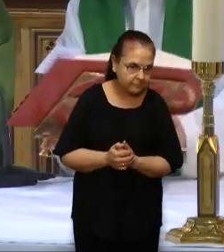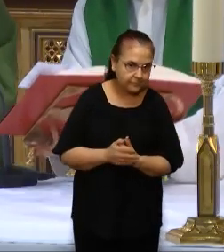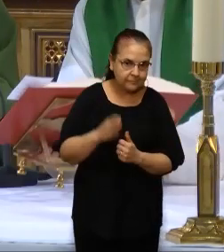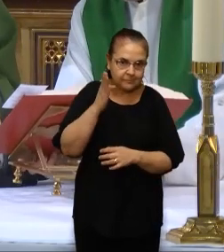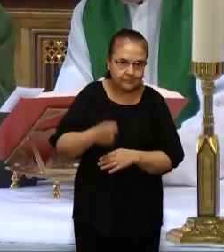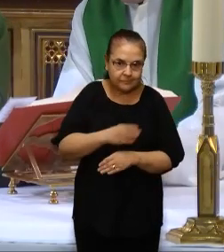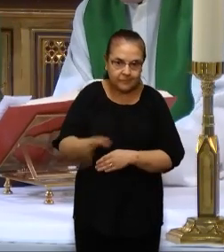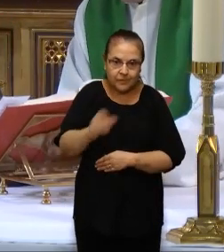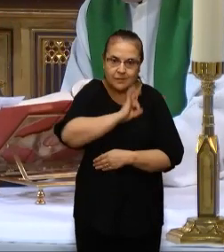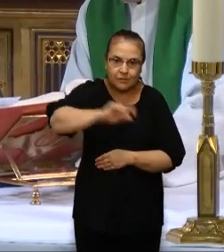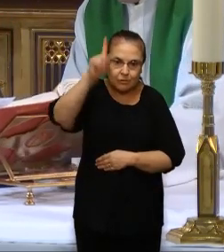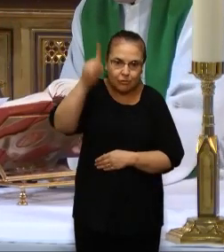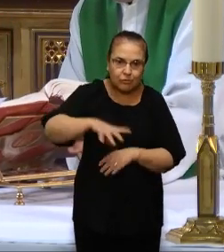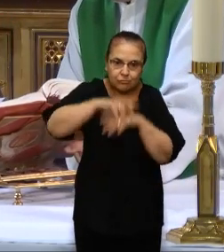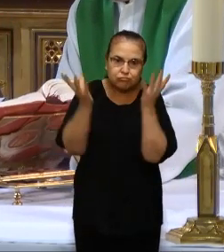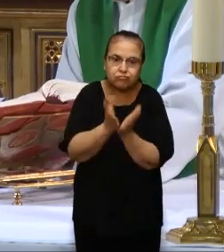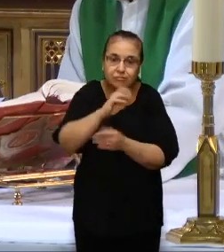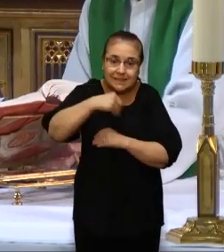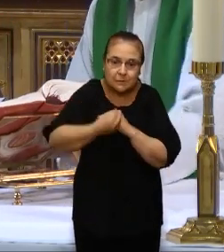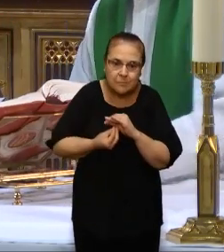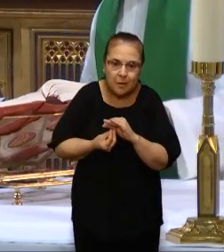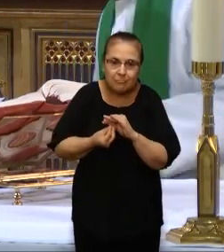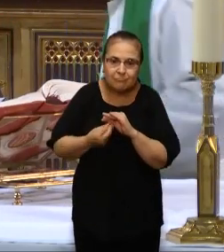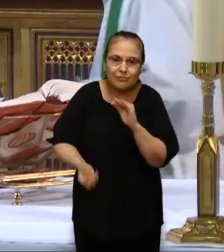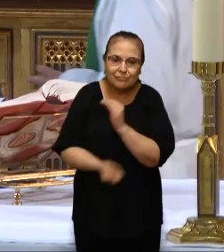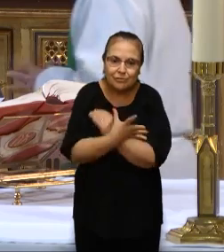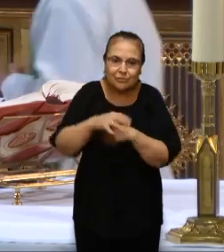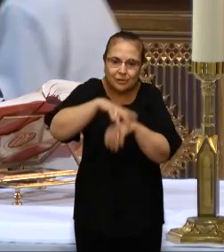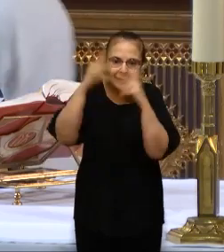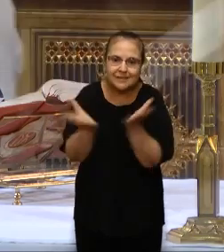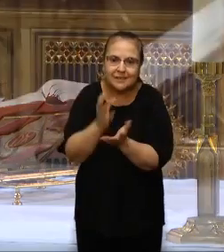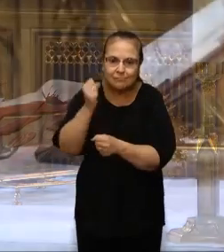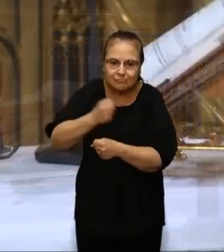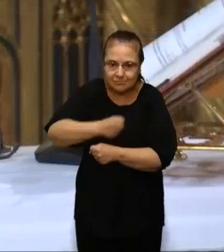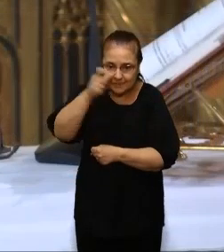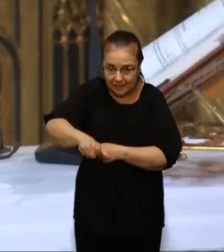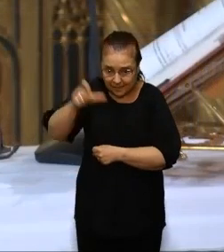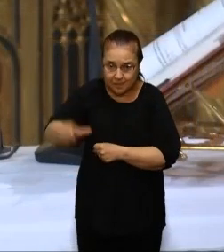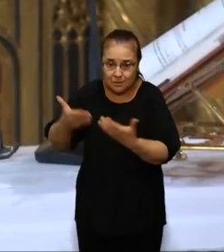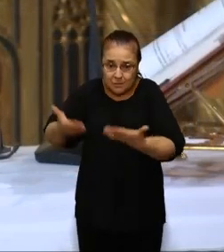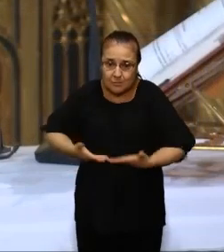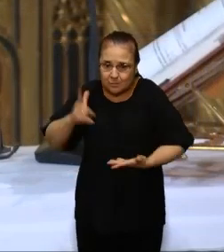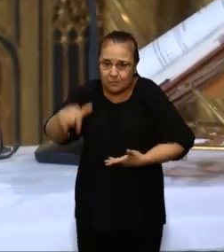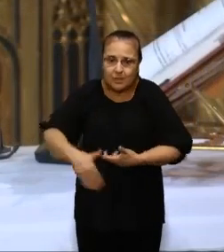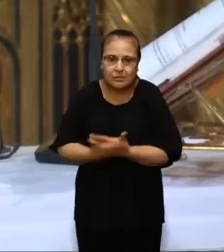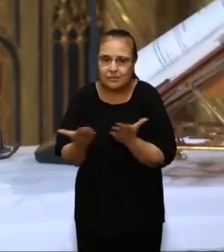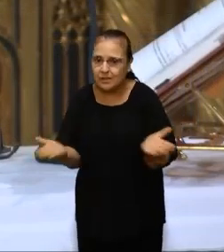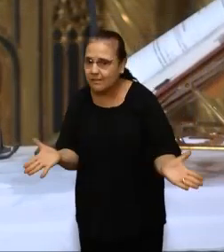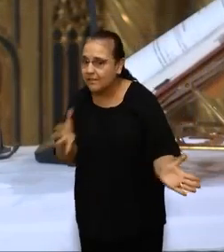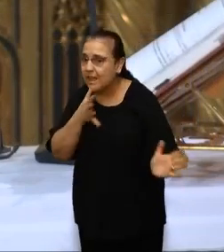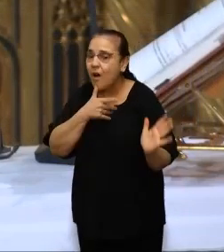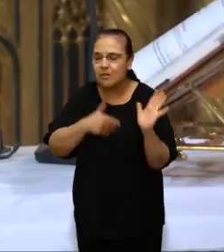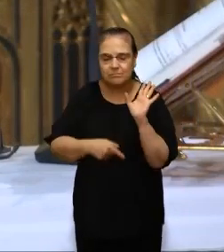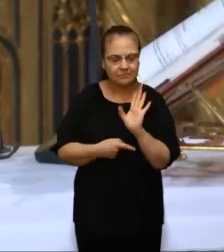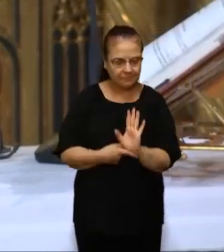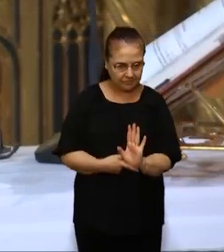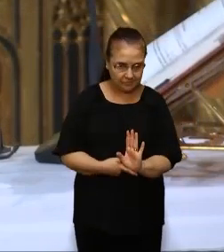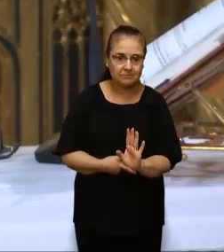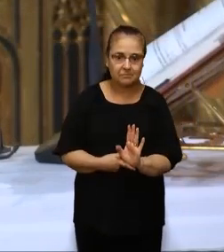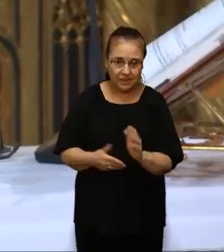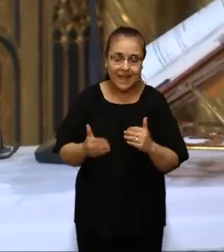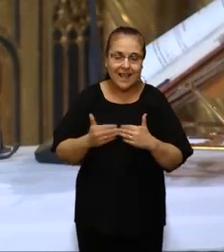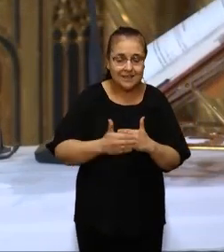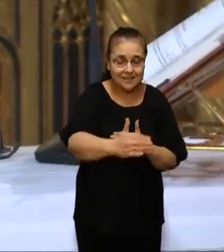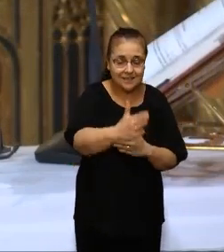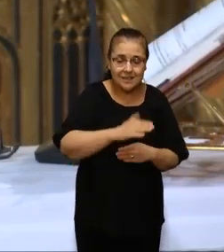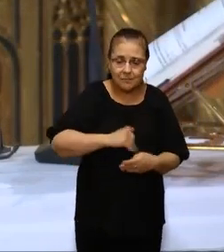Bendito sea, Señor Dios del universo, por este pan, fruto de la tierra y del trabajo del hombre, que recibimos de tu generosidad y ahora te